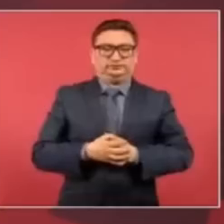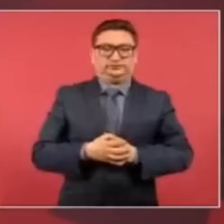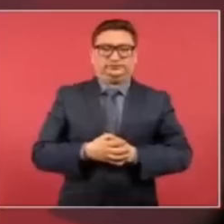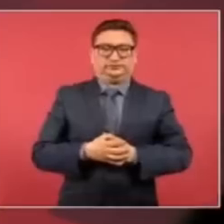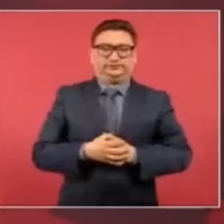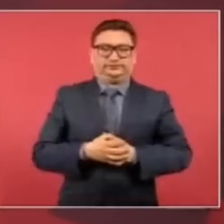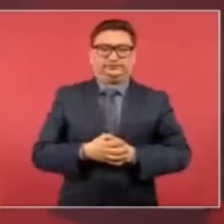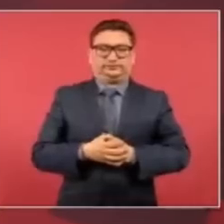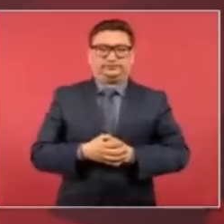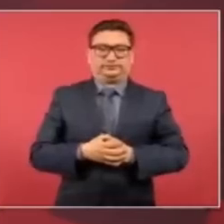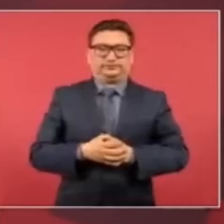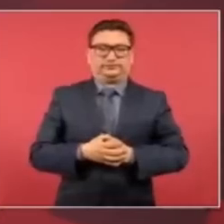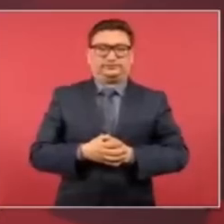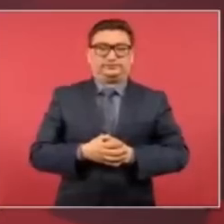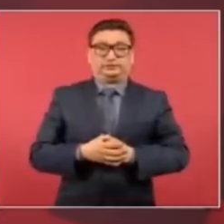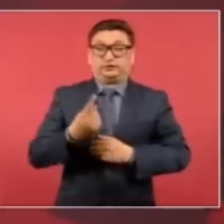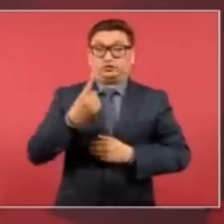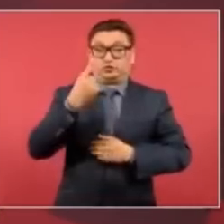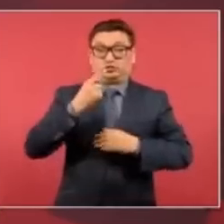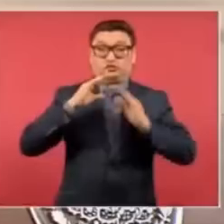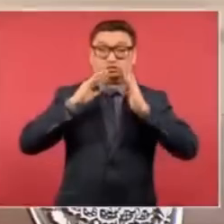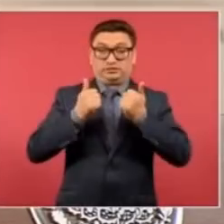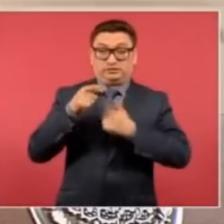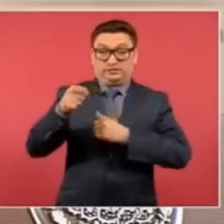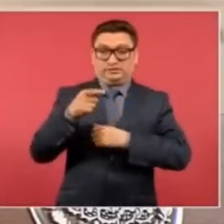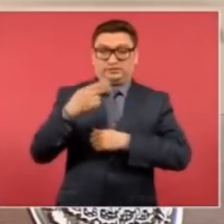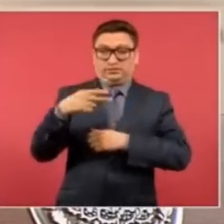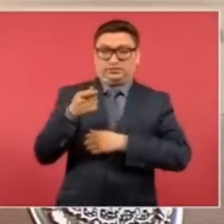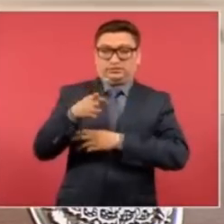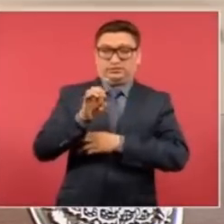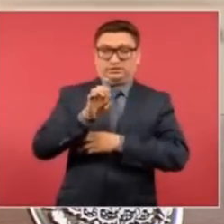y había una hacienda que se llamaba El Hospital